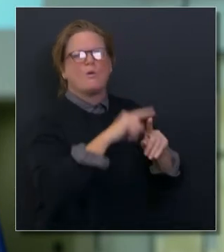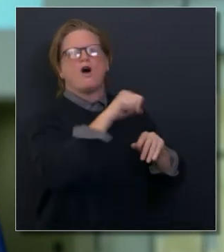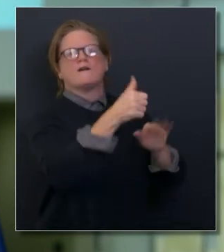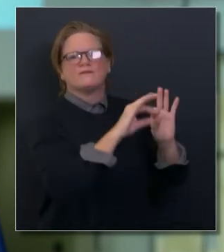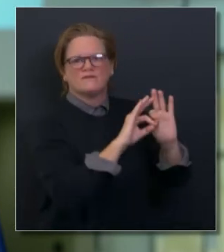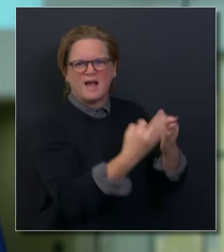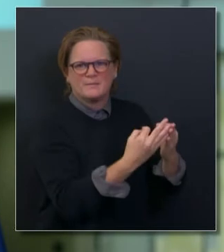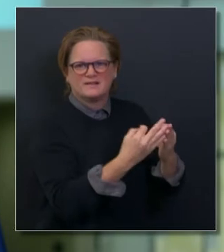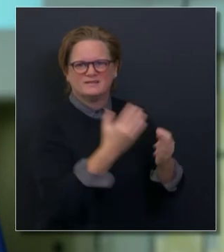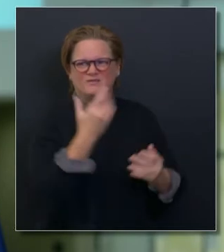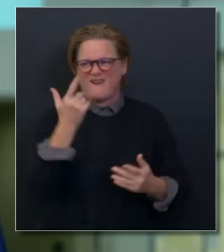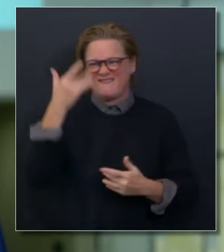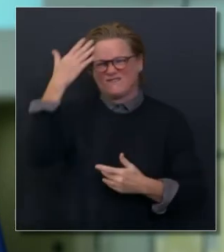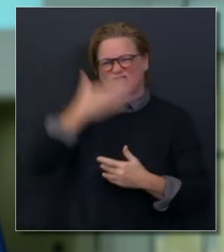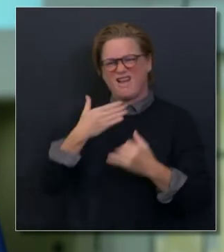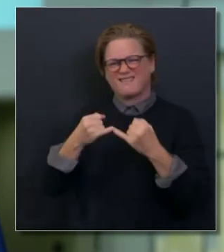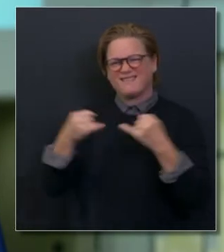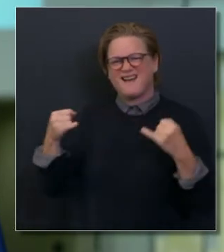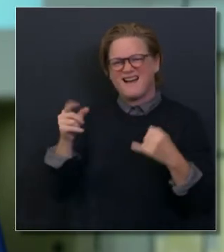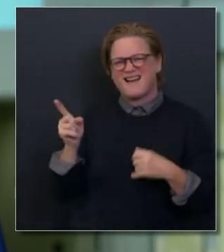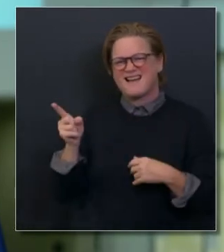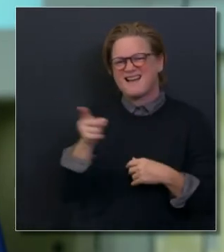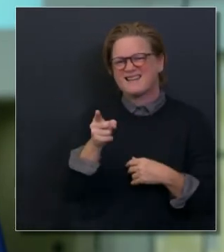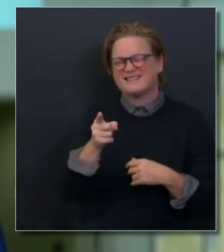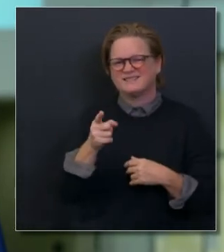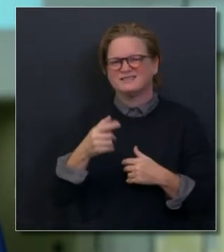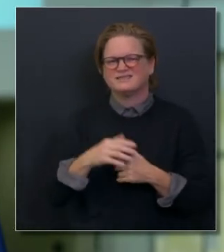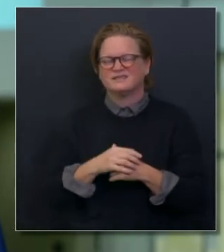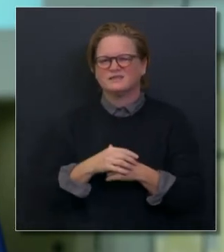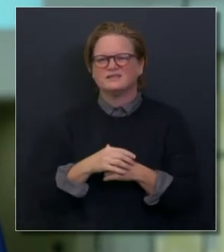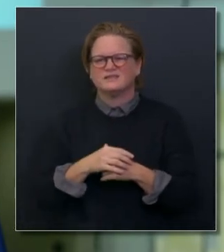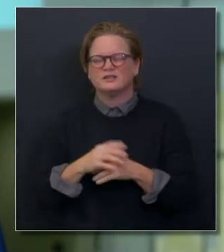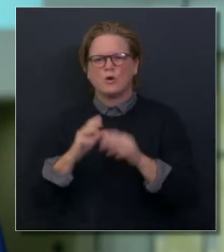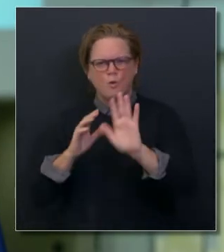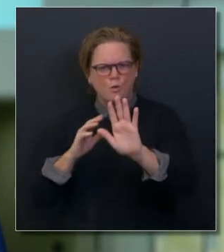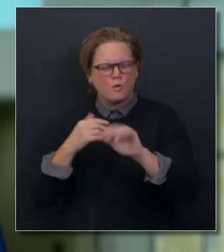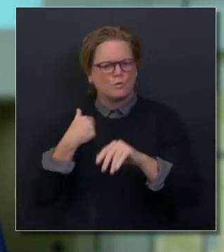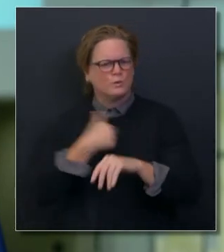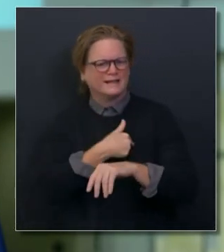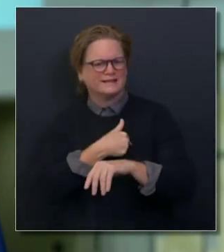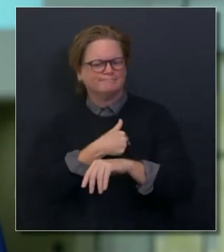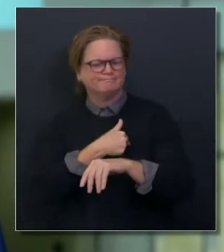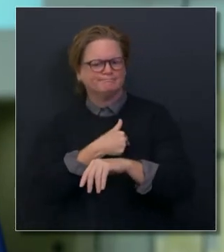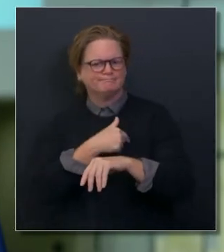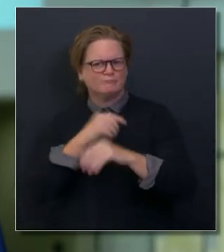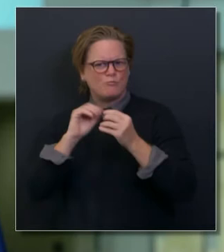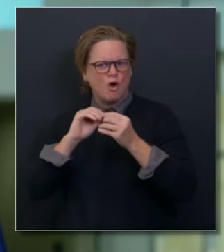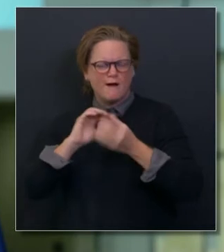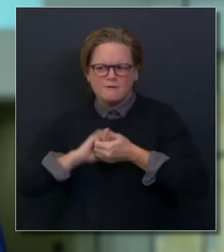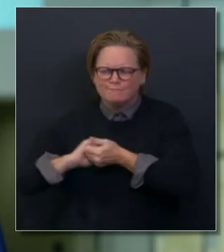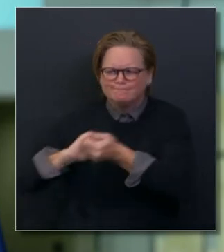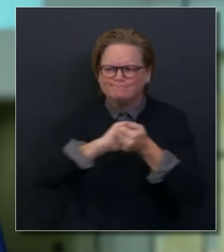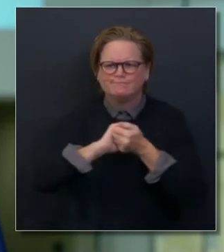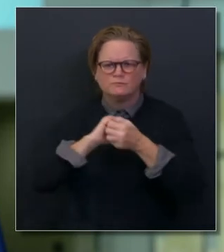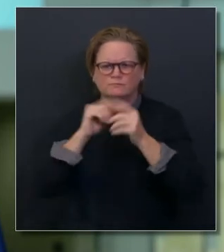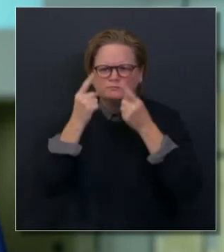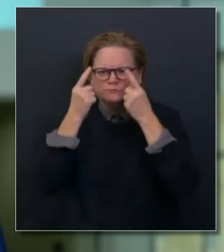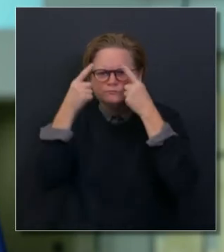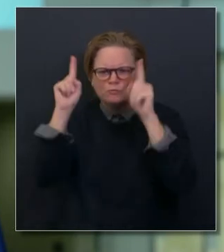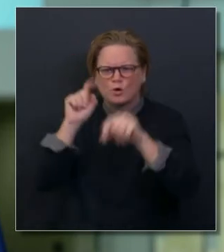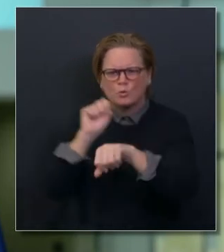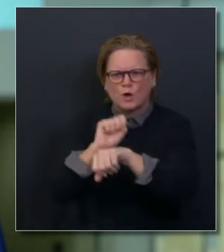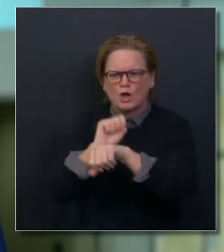personal, cerciorarnos que estos estén dispuestos a trabajar o estén para trabajar durante esta